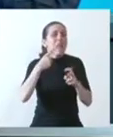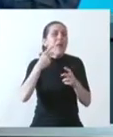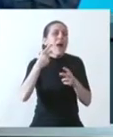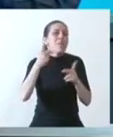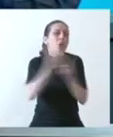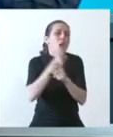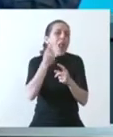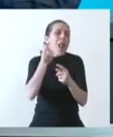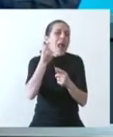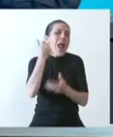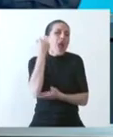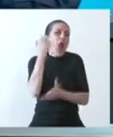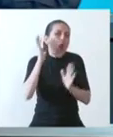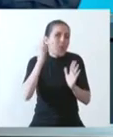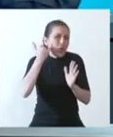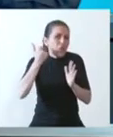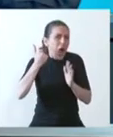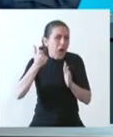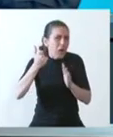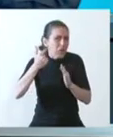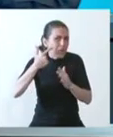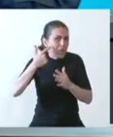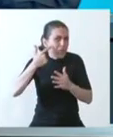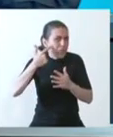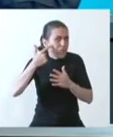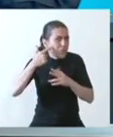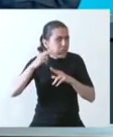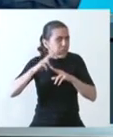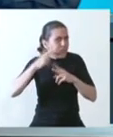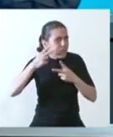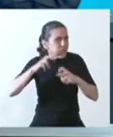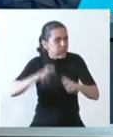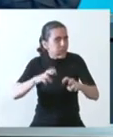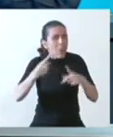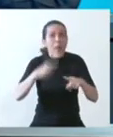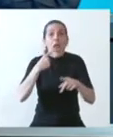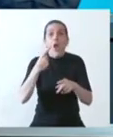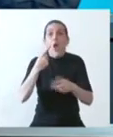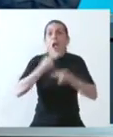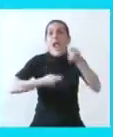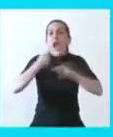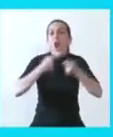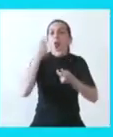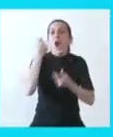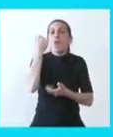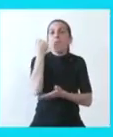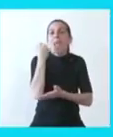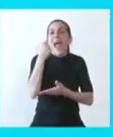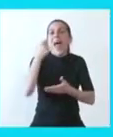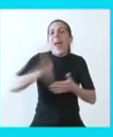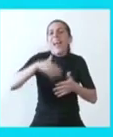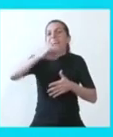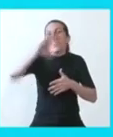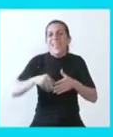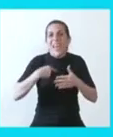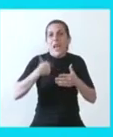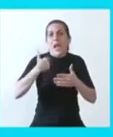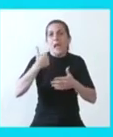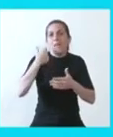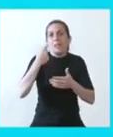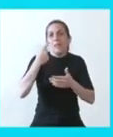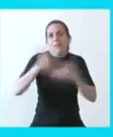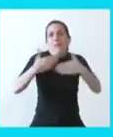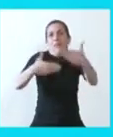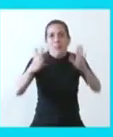evaluamos, pero lo que estamos decididos es a que la economía argentina no se pare. Por lo tanto, lo que mañana vamos a anunciar es una serie